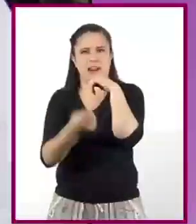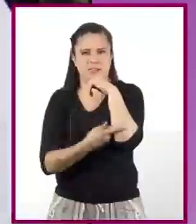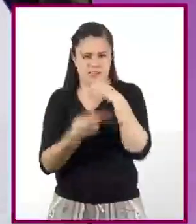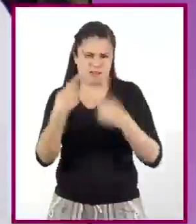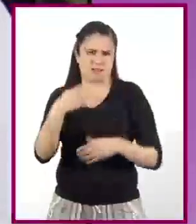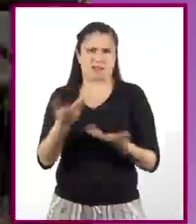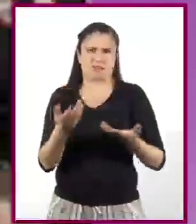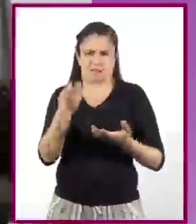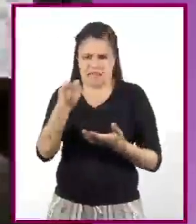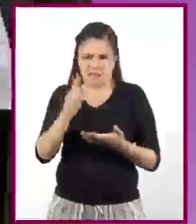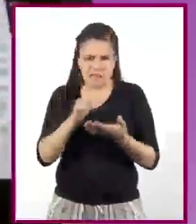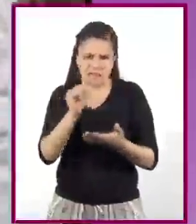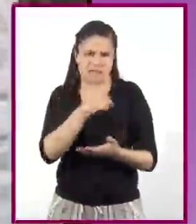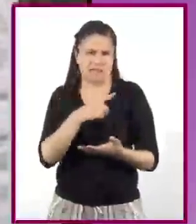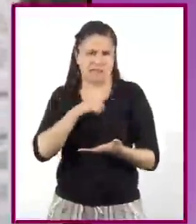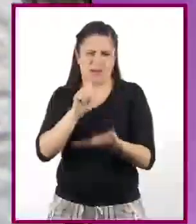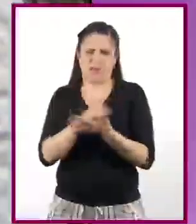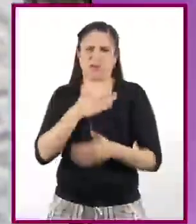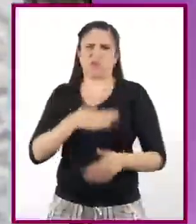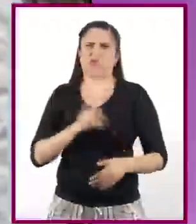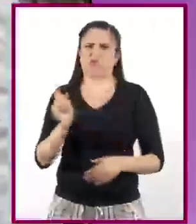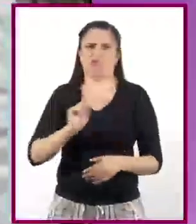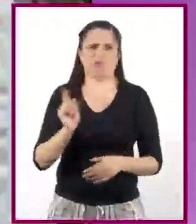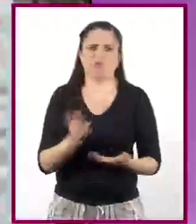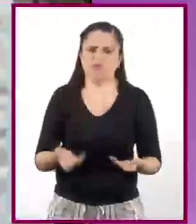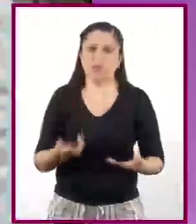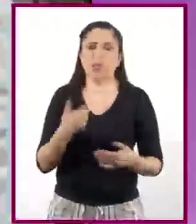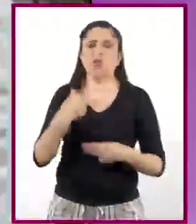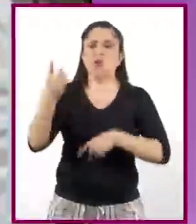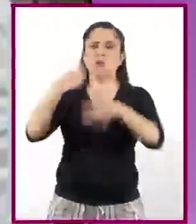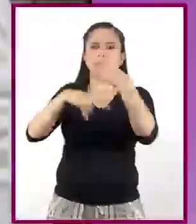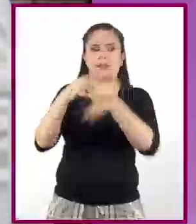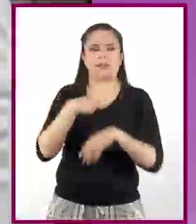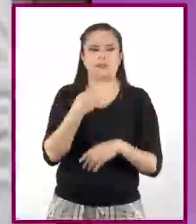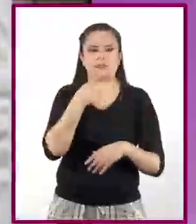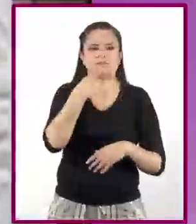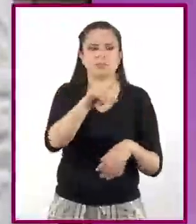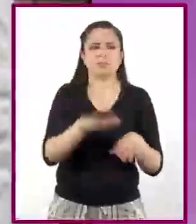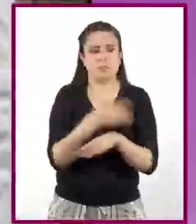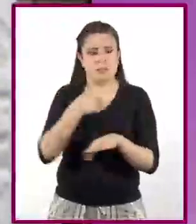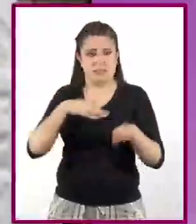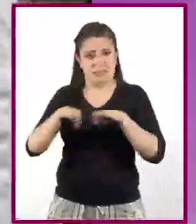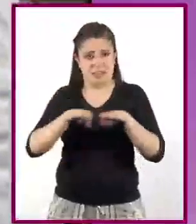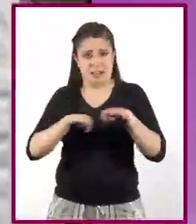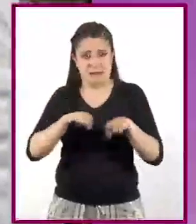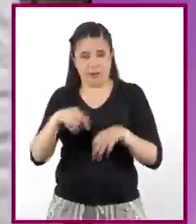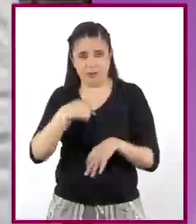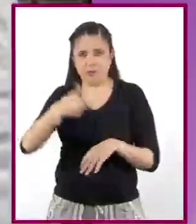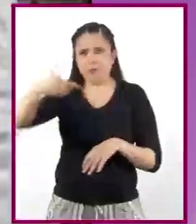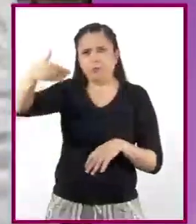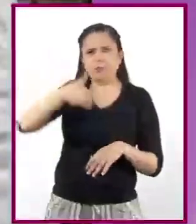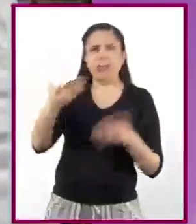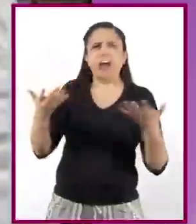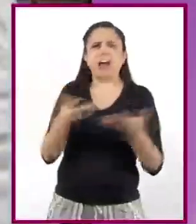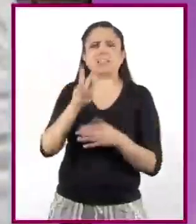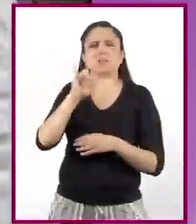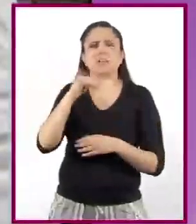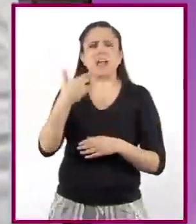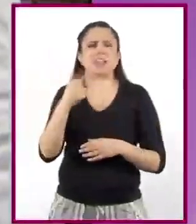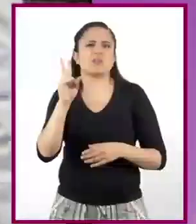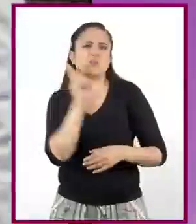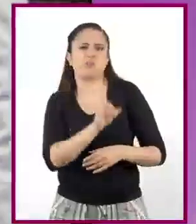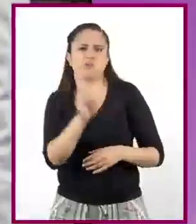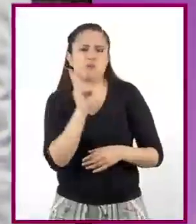están violando mis garantías. Vine a hacer una denuncia porque en el trabajo en donde estoy me pidieron hacer una prueba de